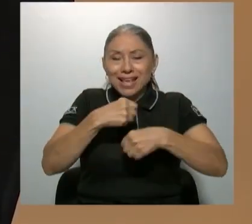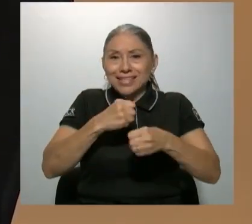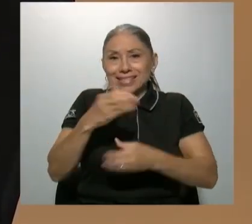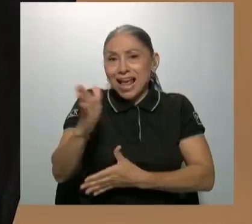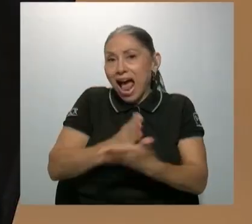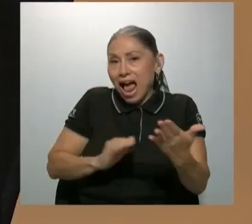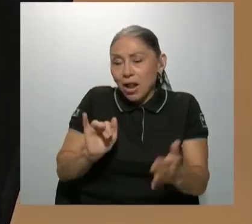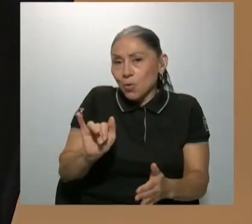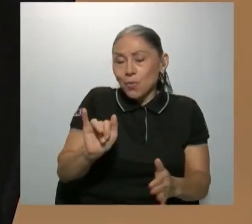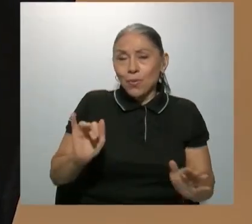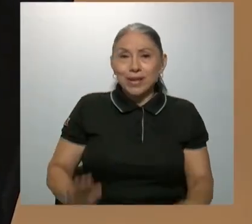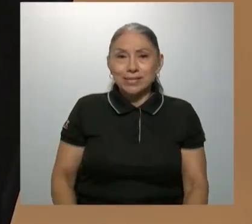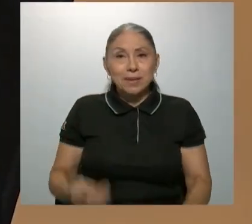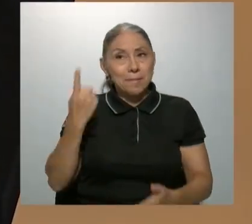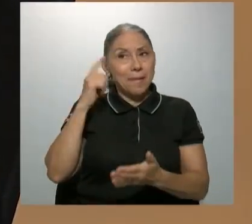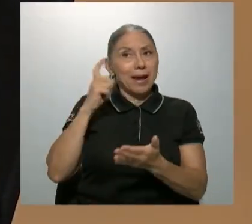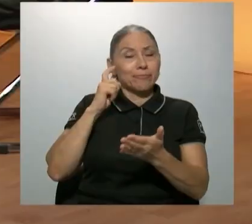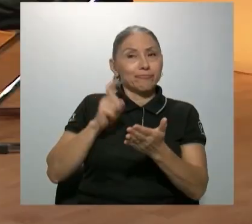eso.